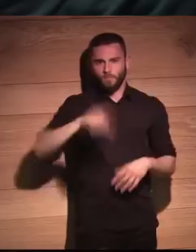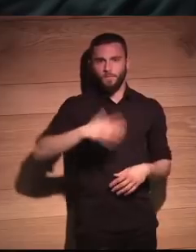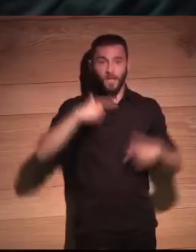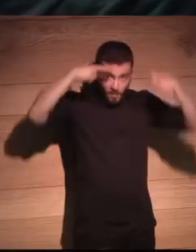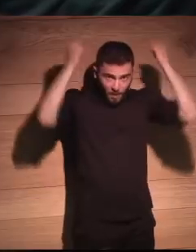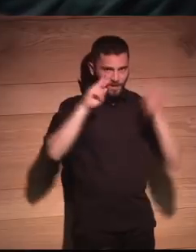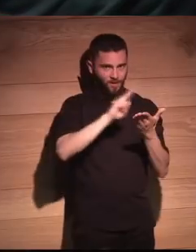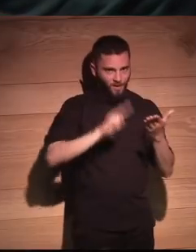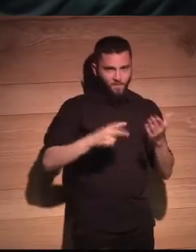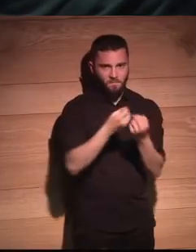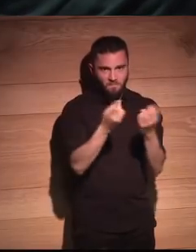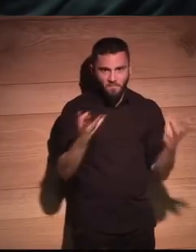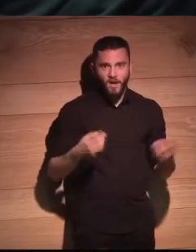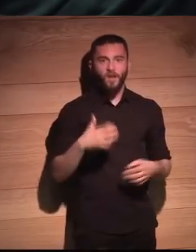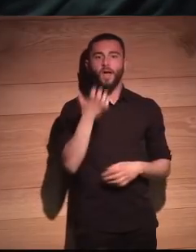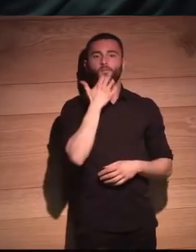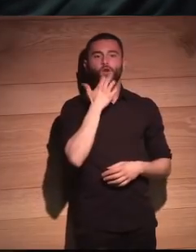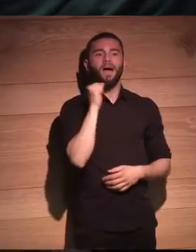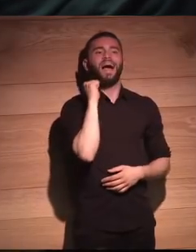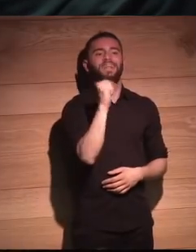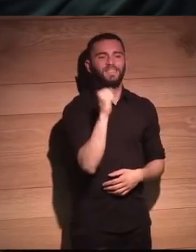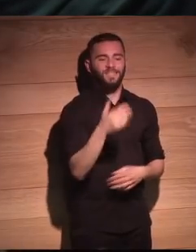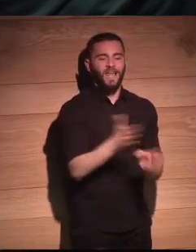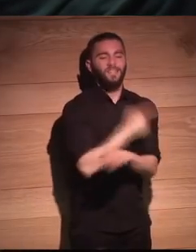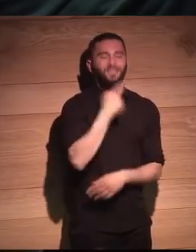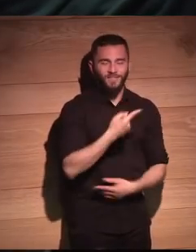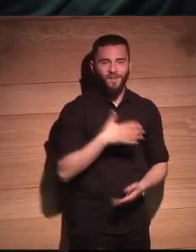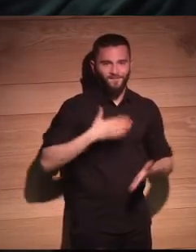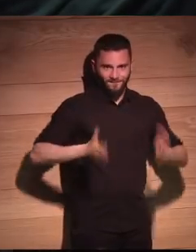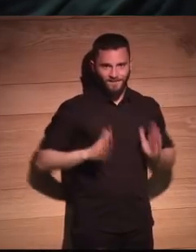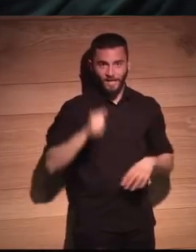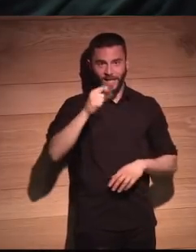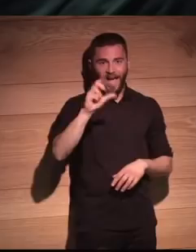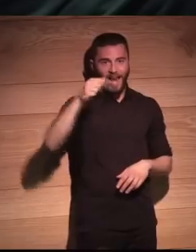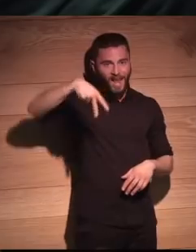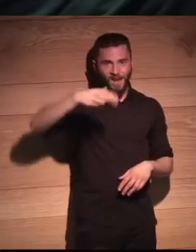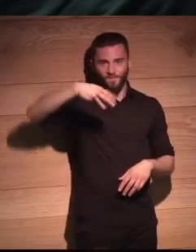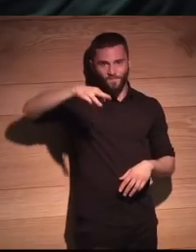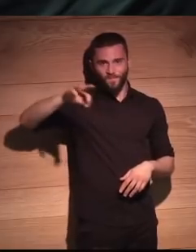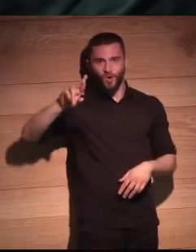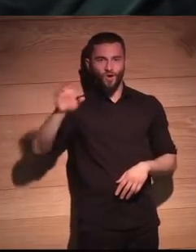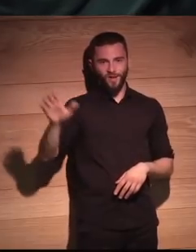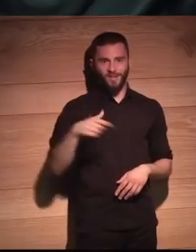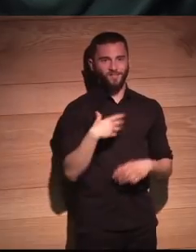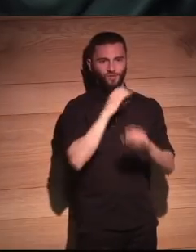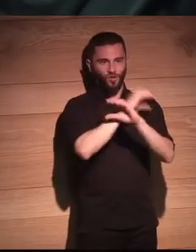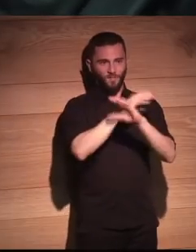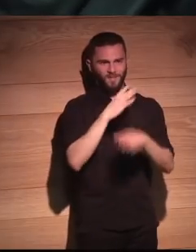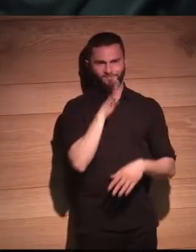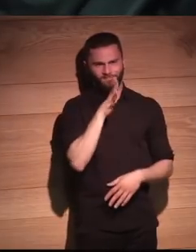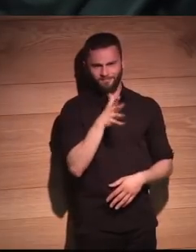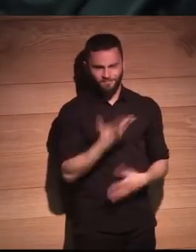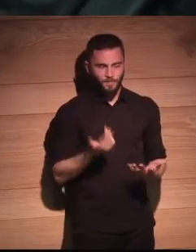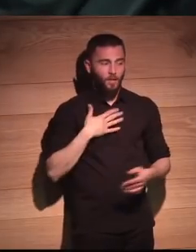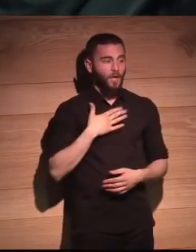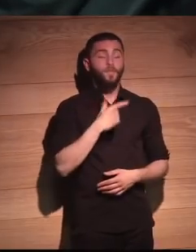leído unos cuantos. Me encanta el de La broma asesina, lo habéis mencionado. Alan Moore, sus cómics son fascinantes.